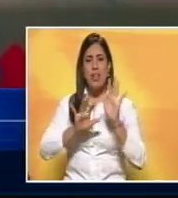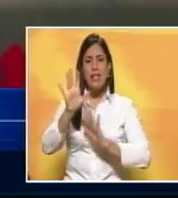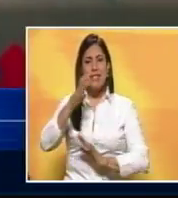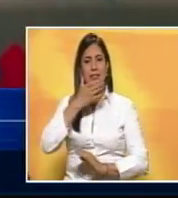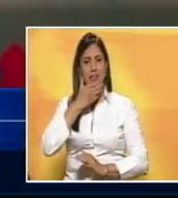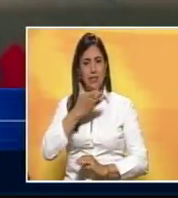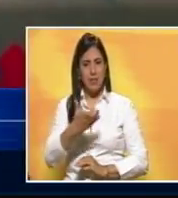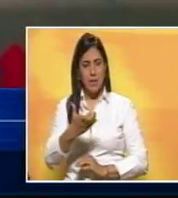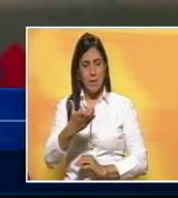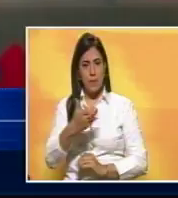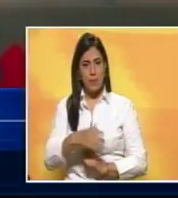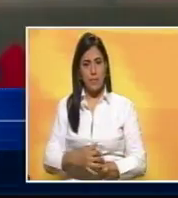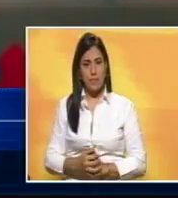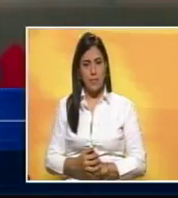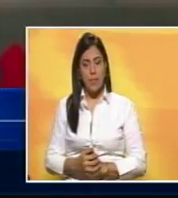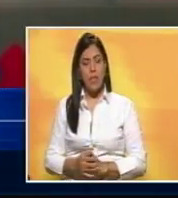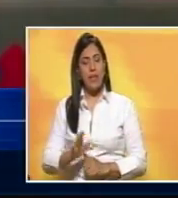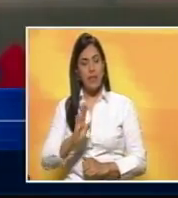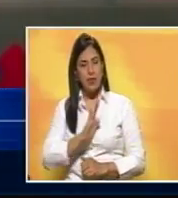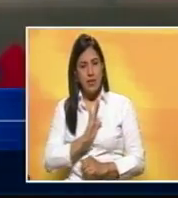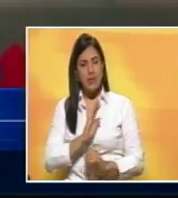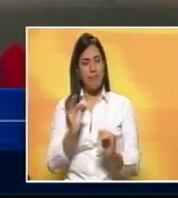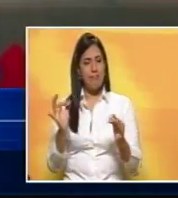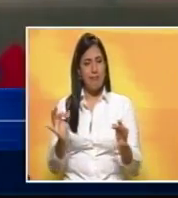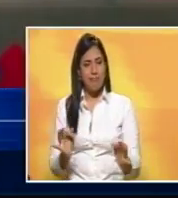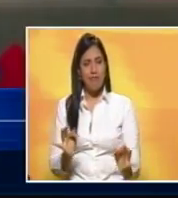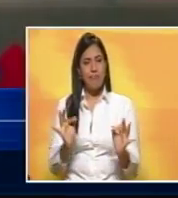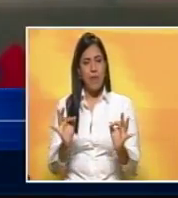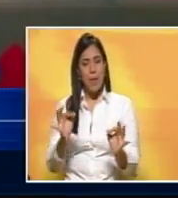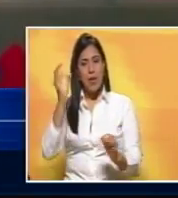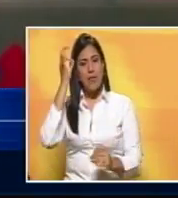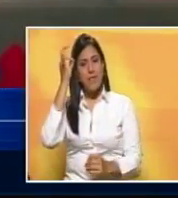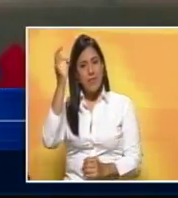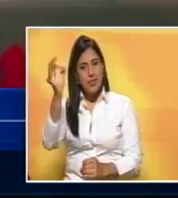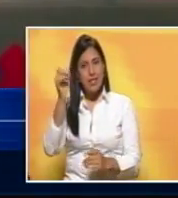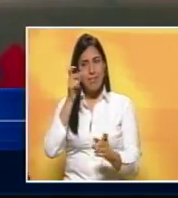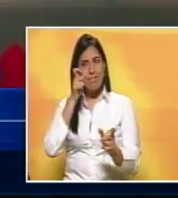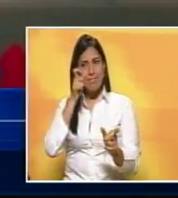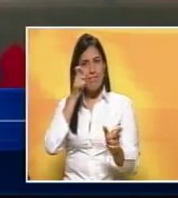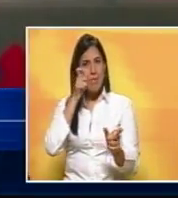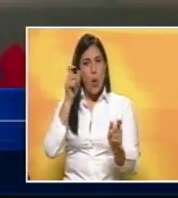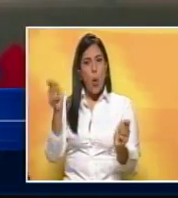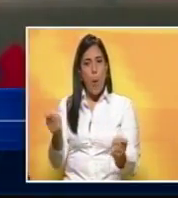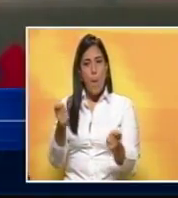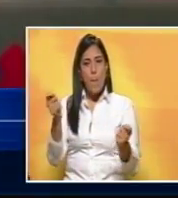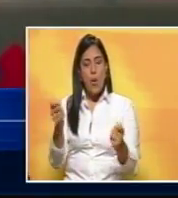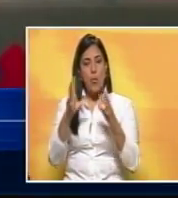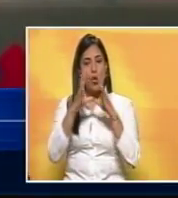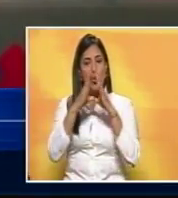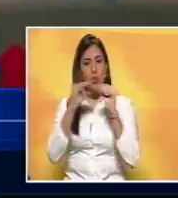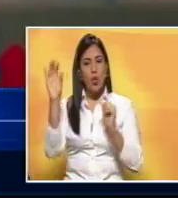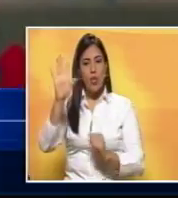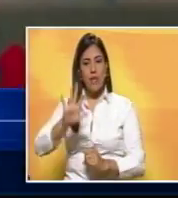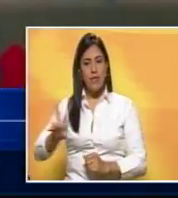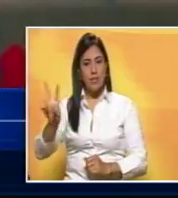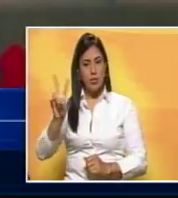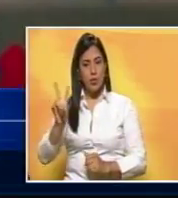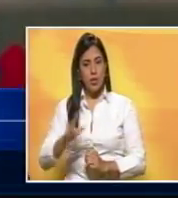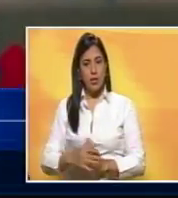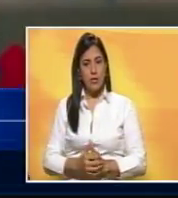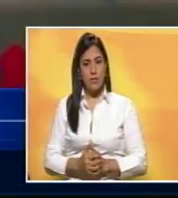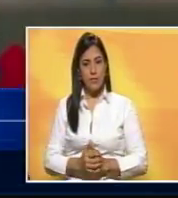de diciembre. Tendremos, como siempre, fiscales electorales que vigilan la campaña en todo el territorio